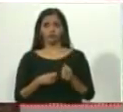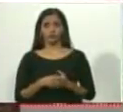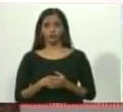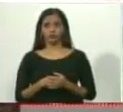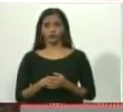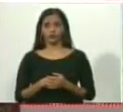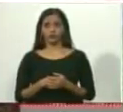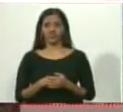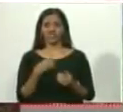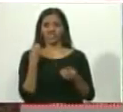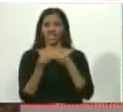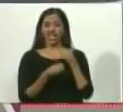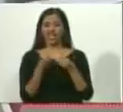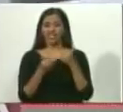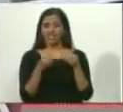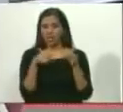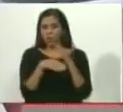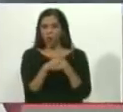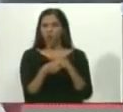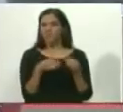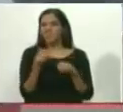¿Qué hacía en esa trocha por ahí?